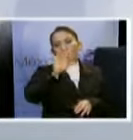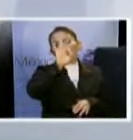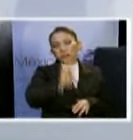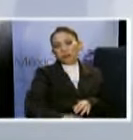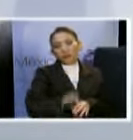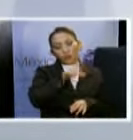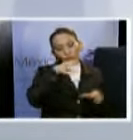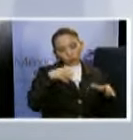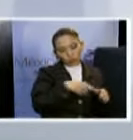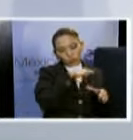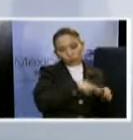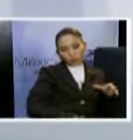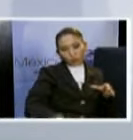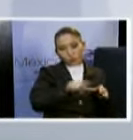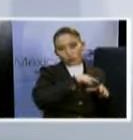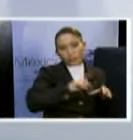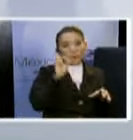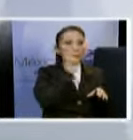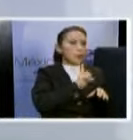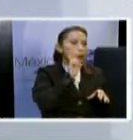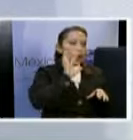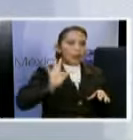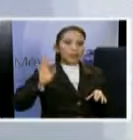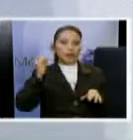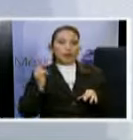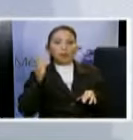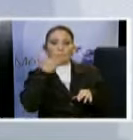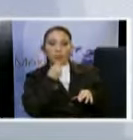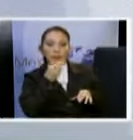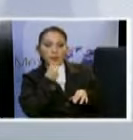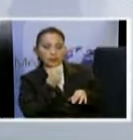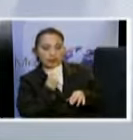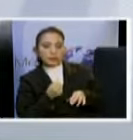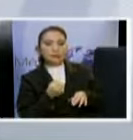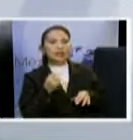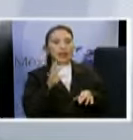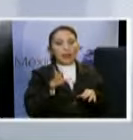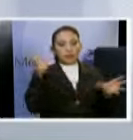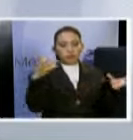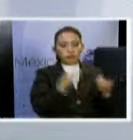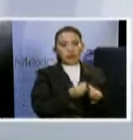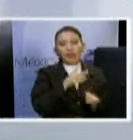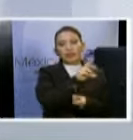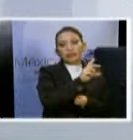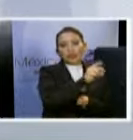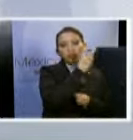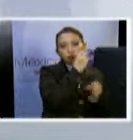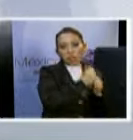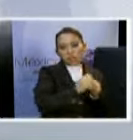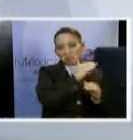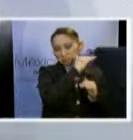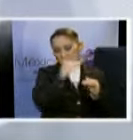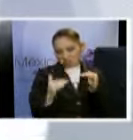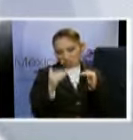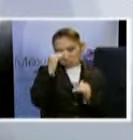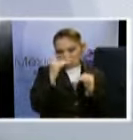51% son de sexo femenino, 49% del masculino, el promedio general de edad es de 32 años,